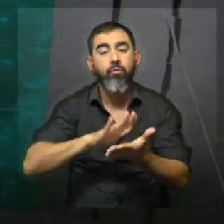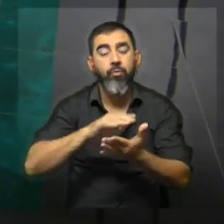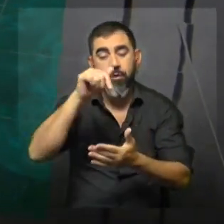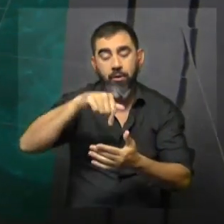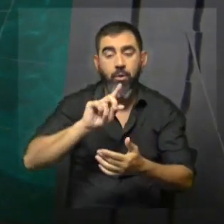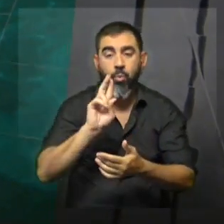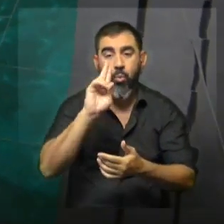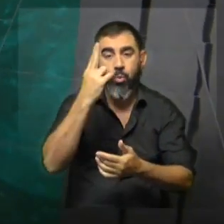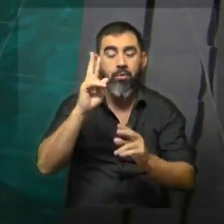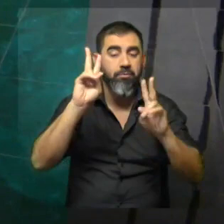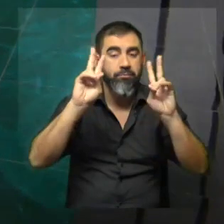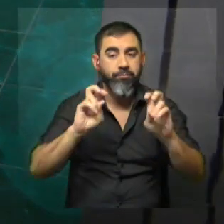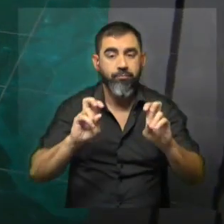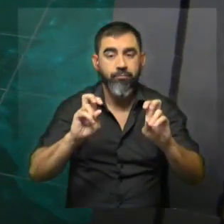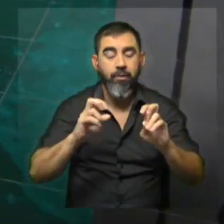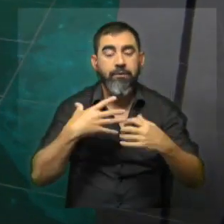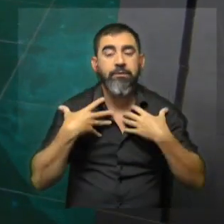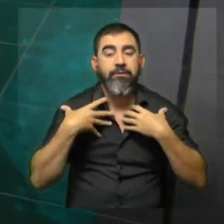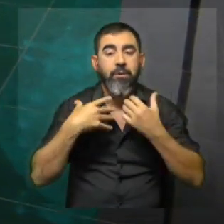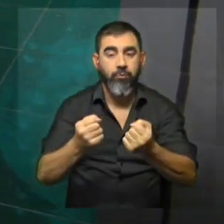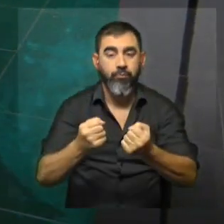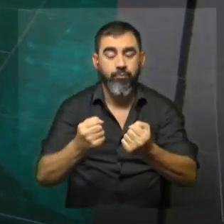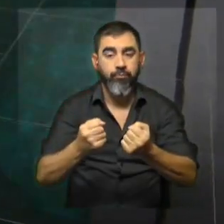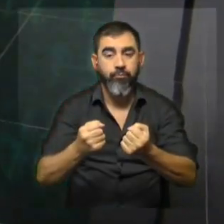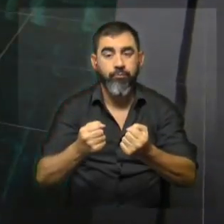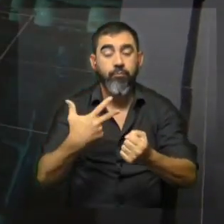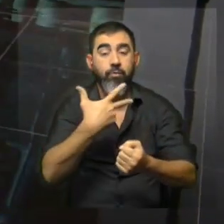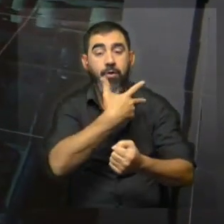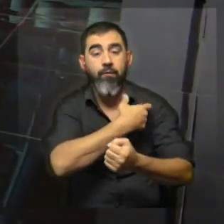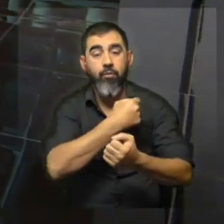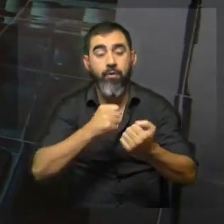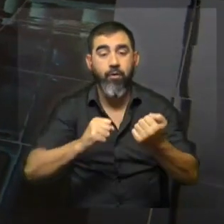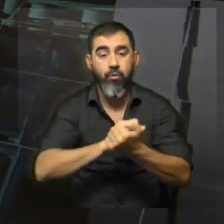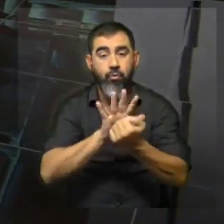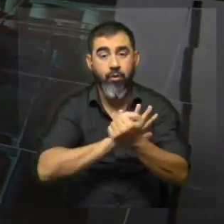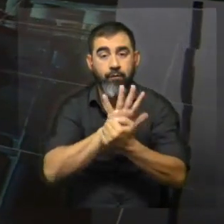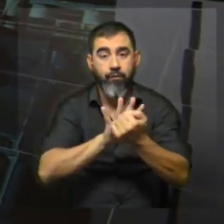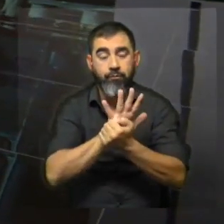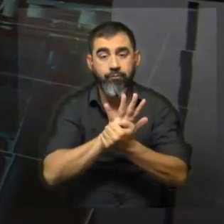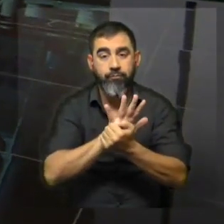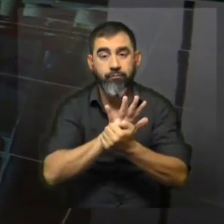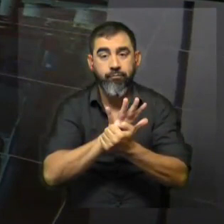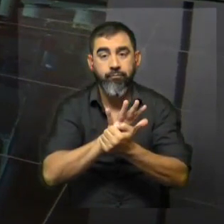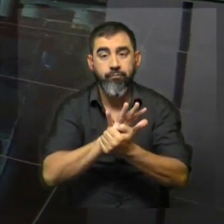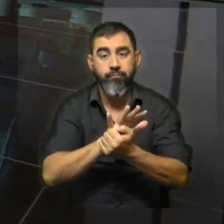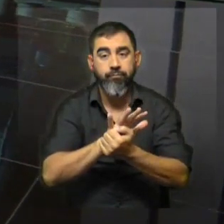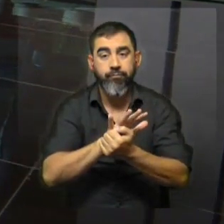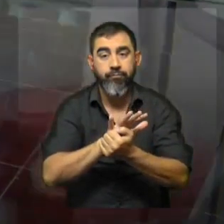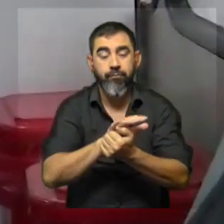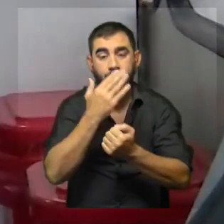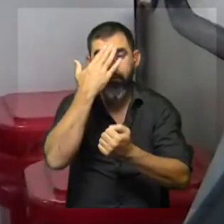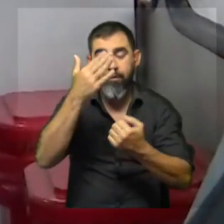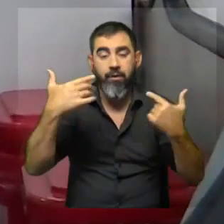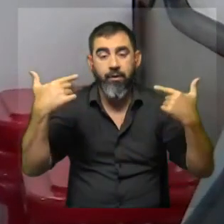locales asuntos que tienen que ver con la salud y vinculados a la vacunación contra el covid 19 actividades que se van a dar en la